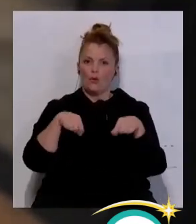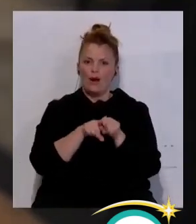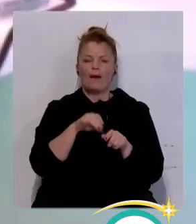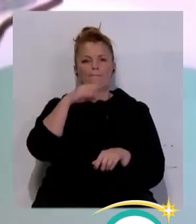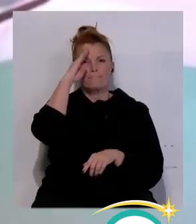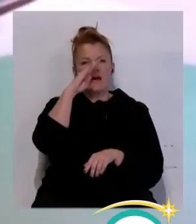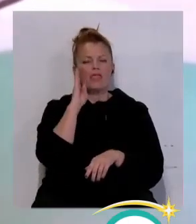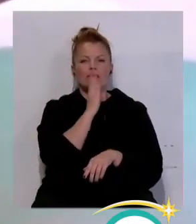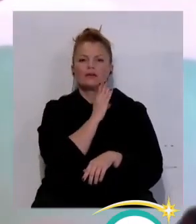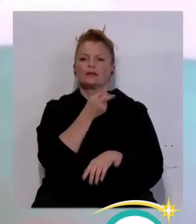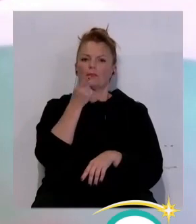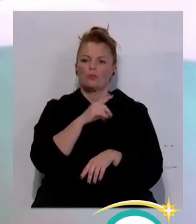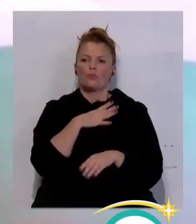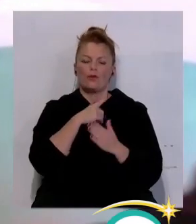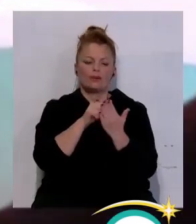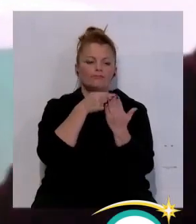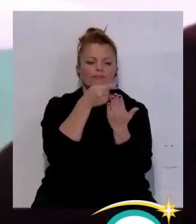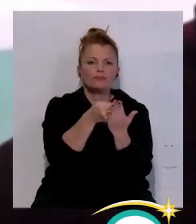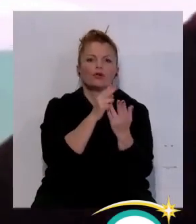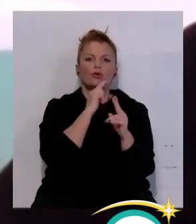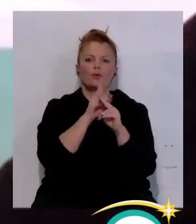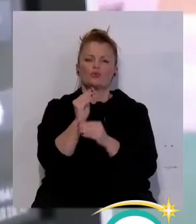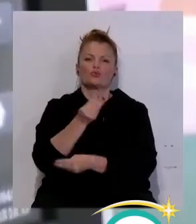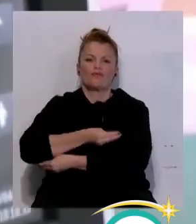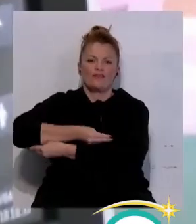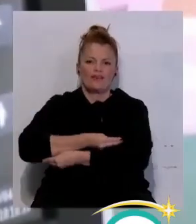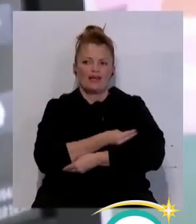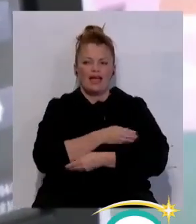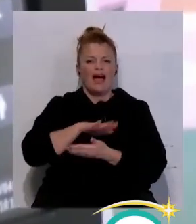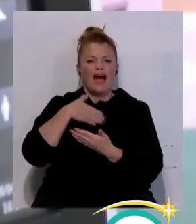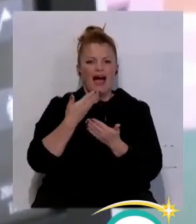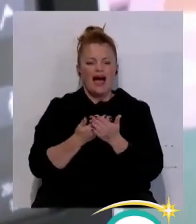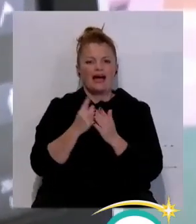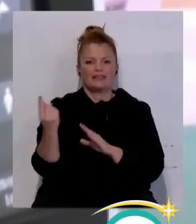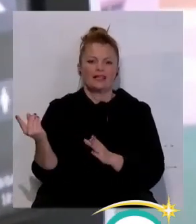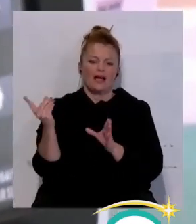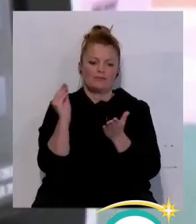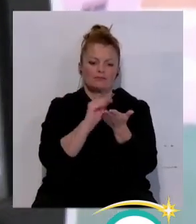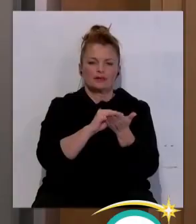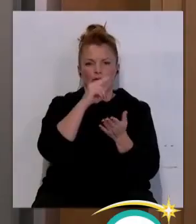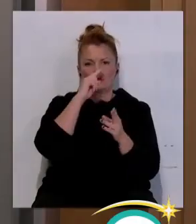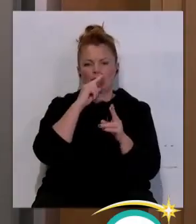padres también podrán poner nombre a su bebé e incluir a la figura del padre.